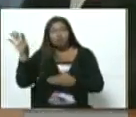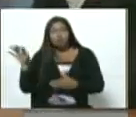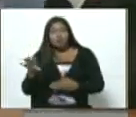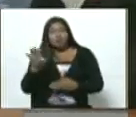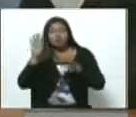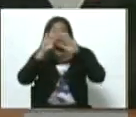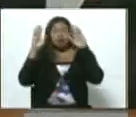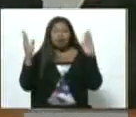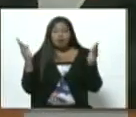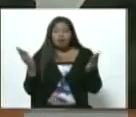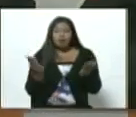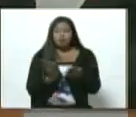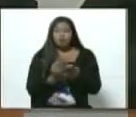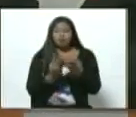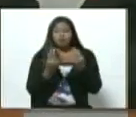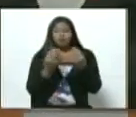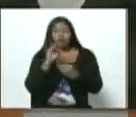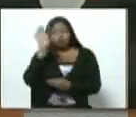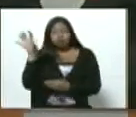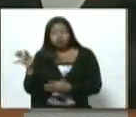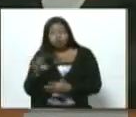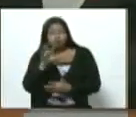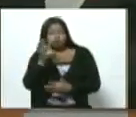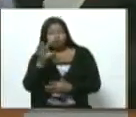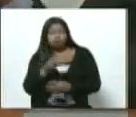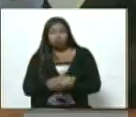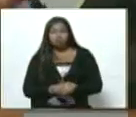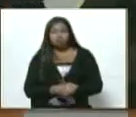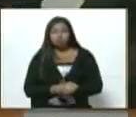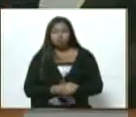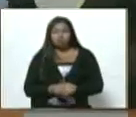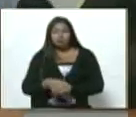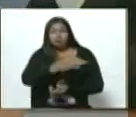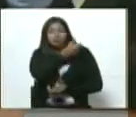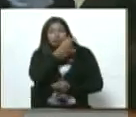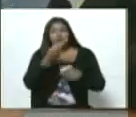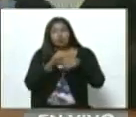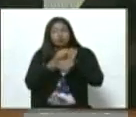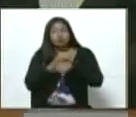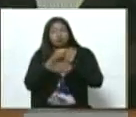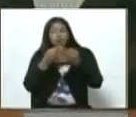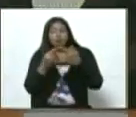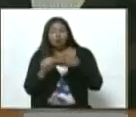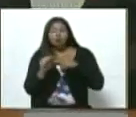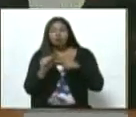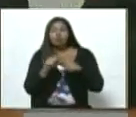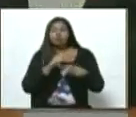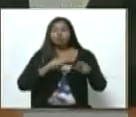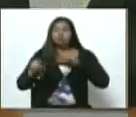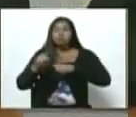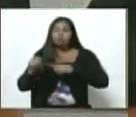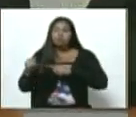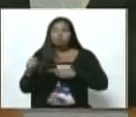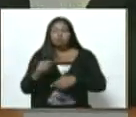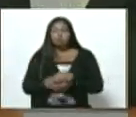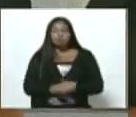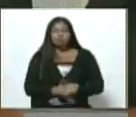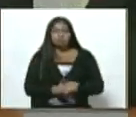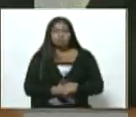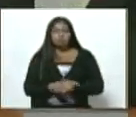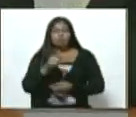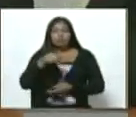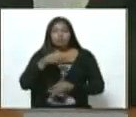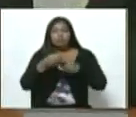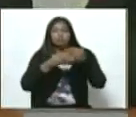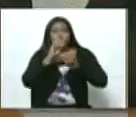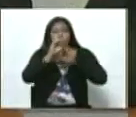el mundo, de muchos países, no jefe de gobierno, sino jefe de Estado, también designa a los magistrados. Aquí se hace una